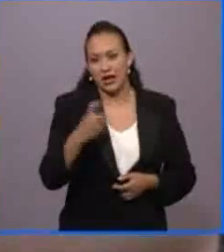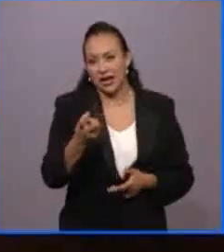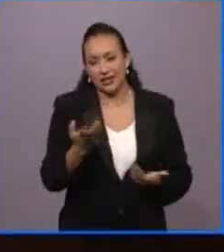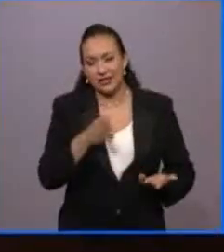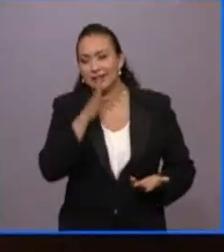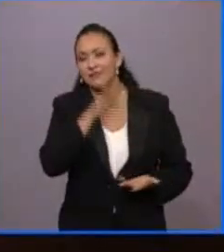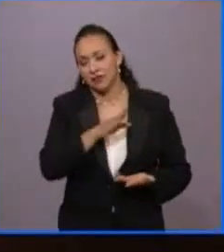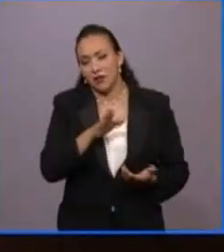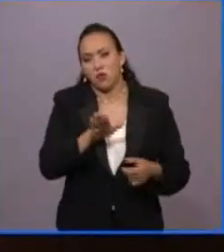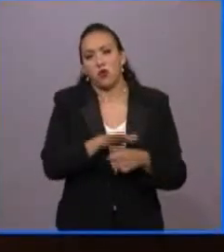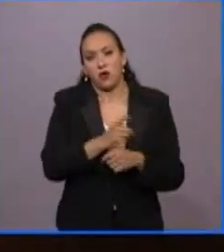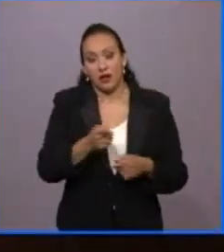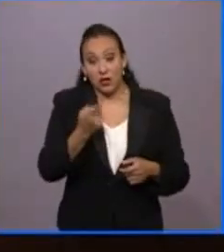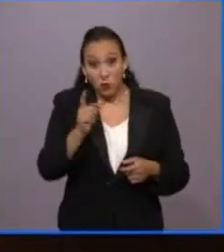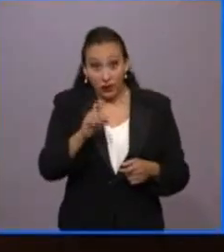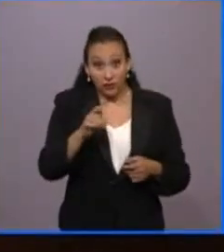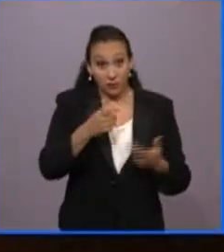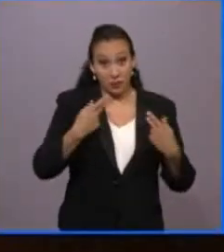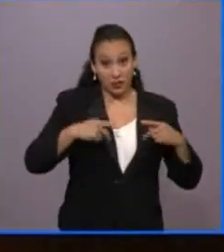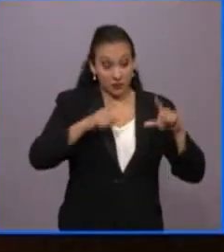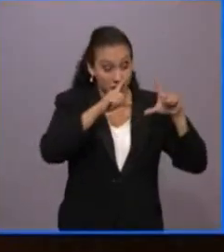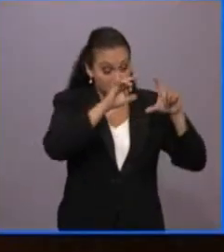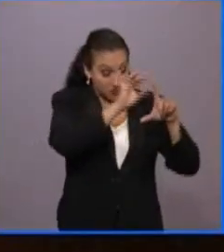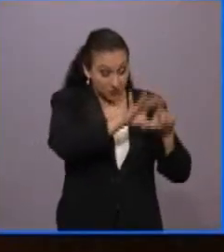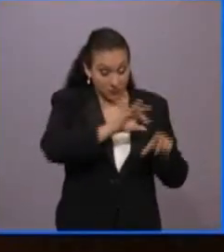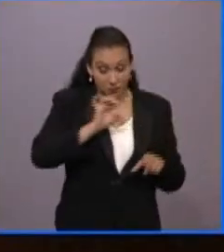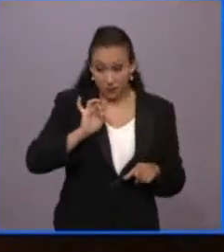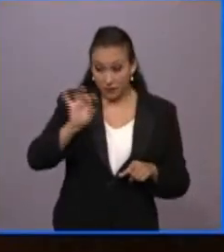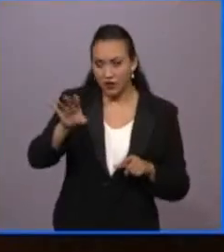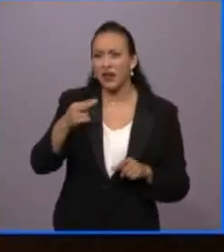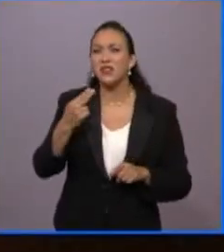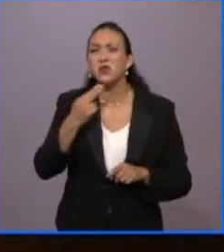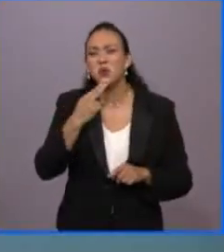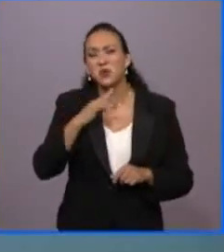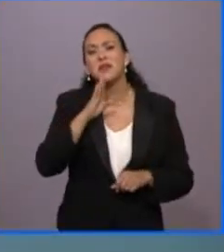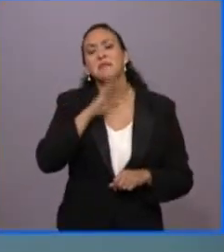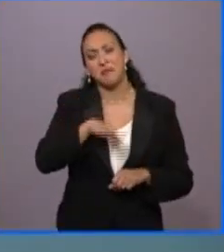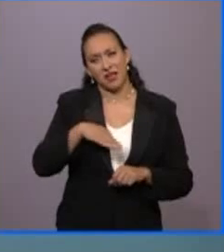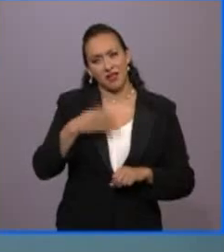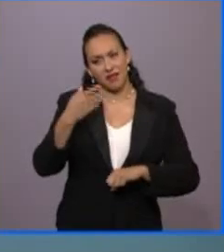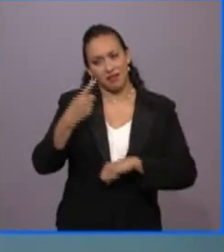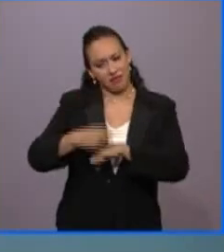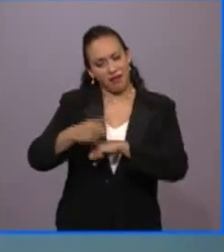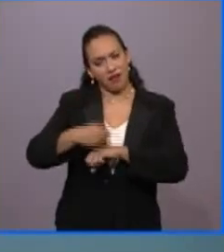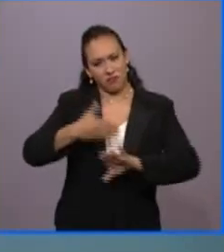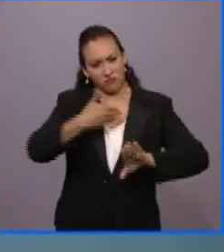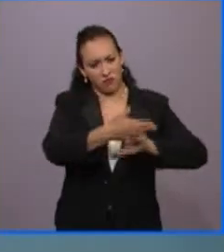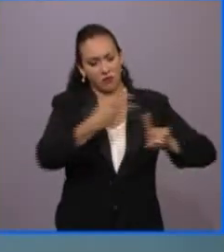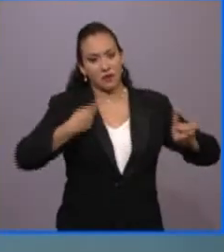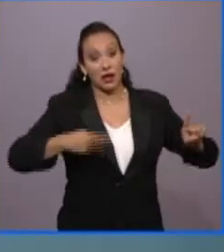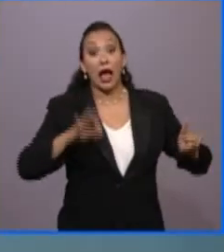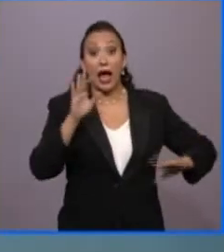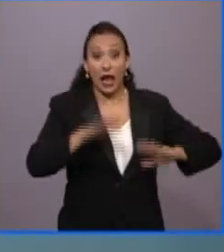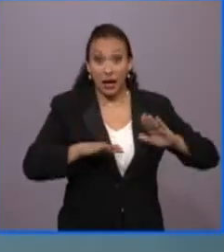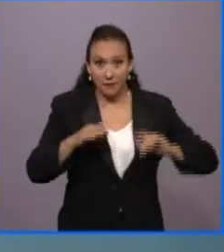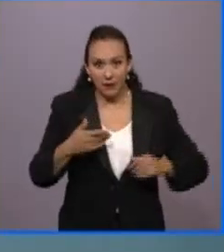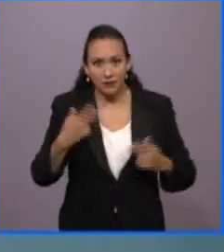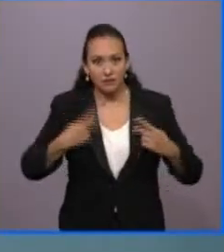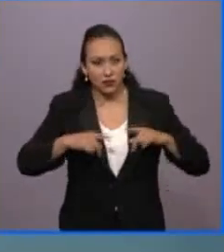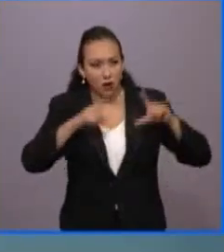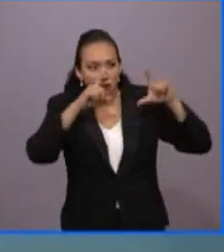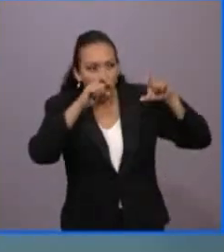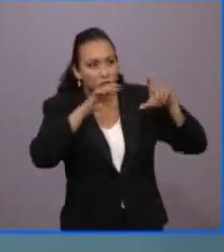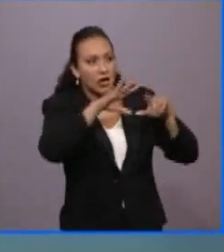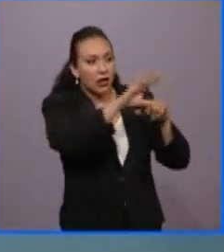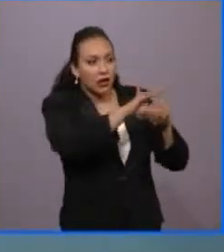una vez que se envían estos contenidos, pueden ser utilizados de forma dañina por los demás, ya sea para extorsionar o para ser